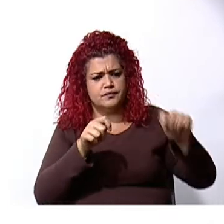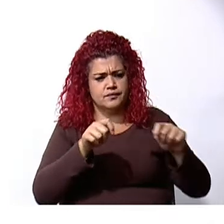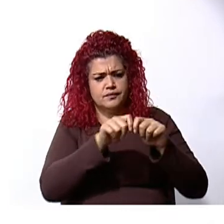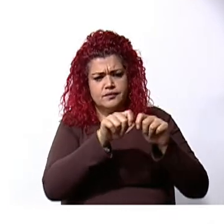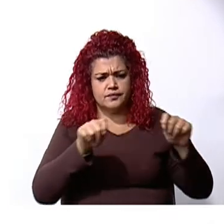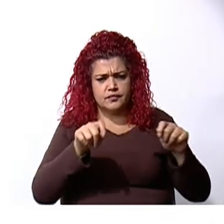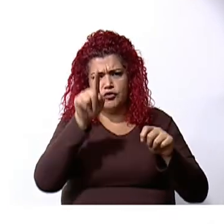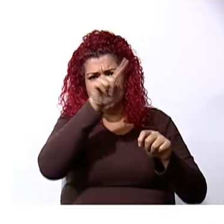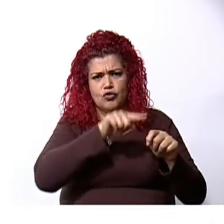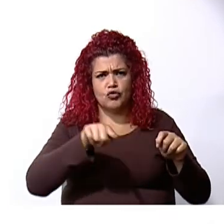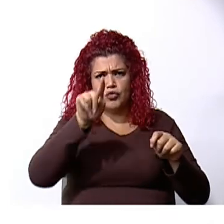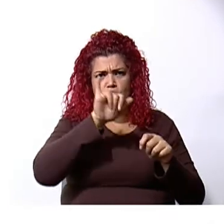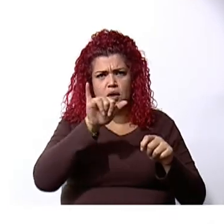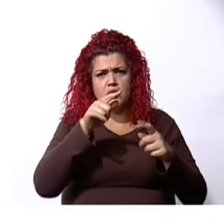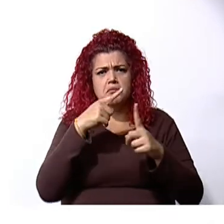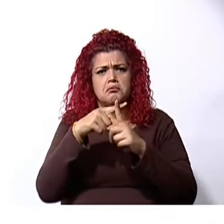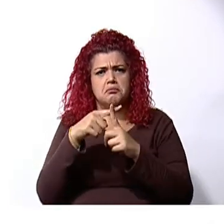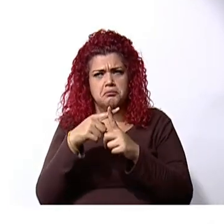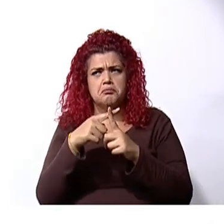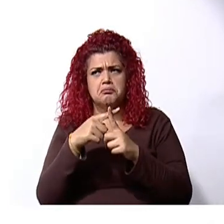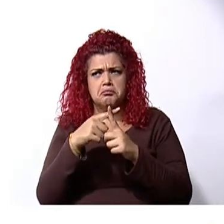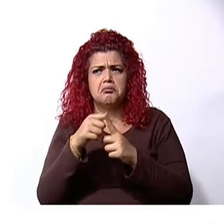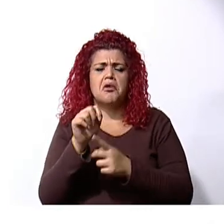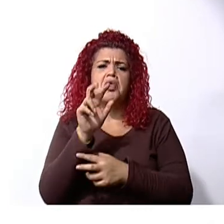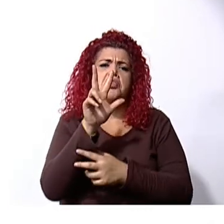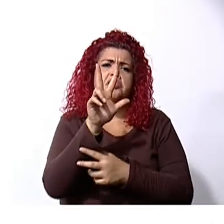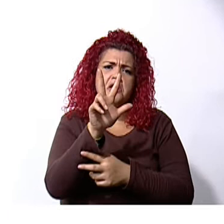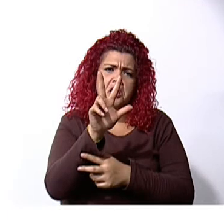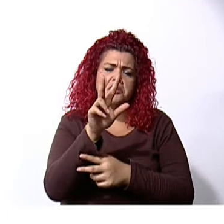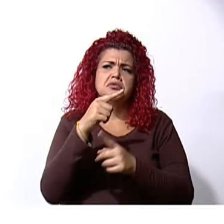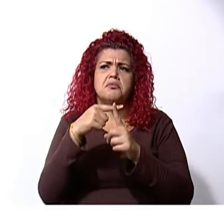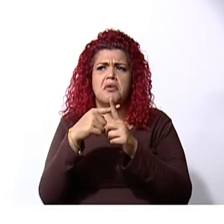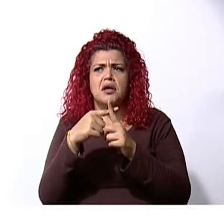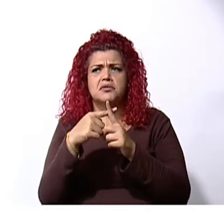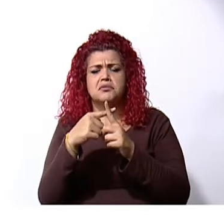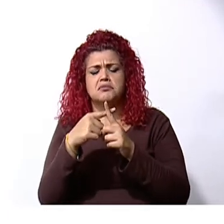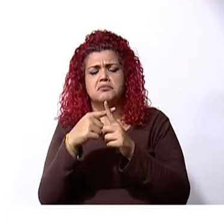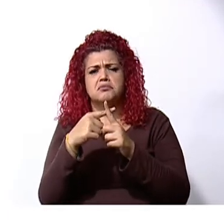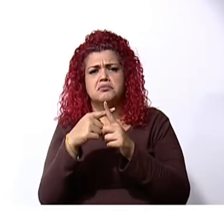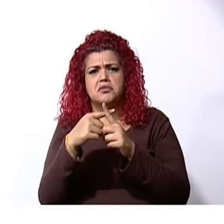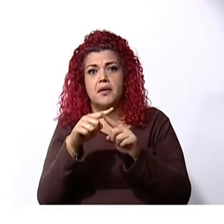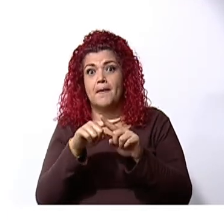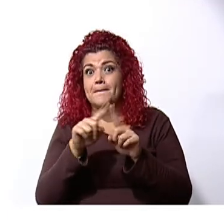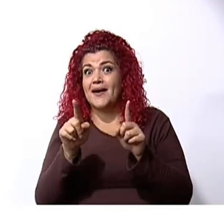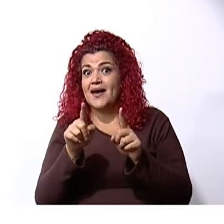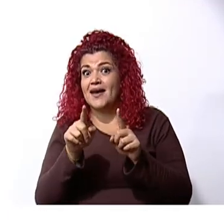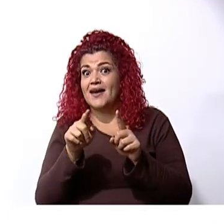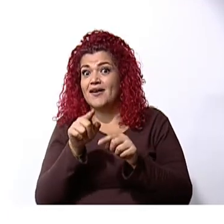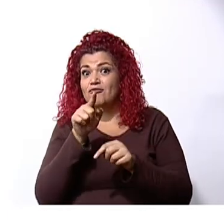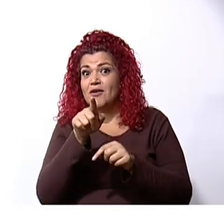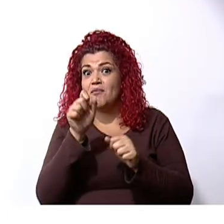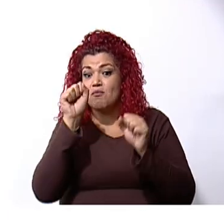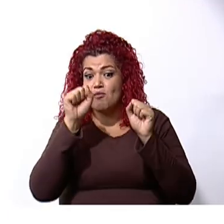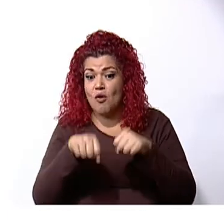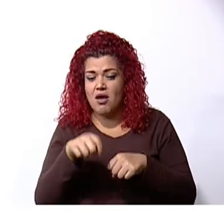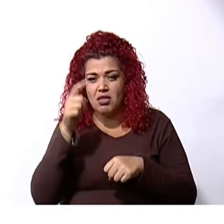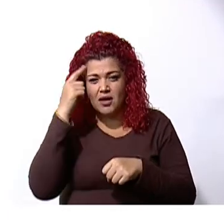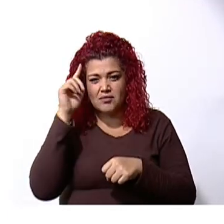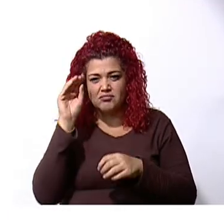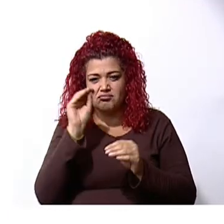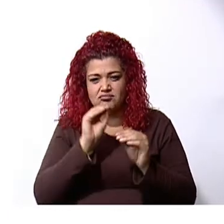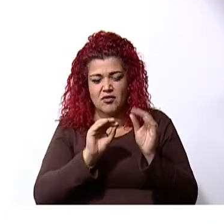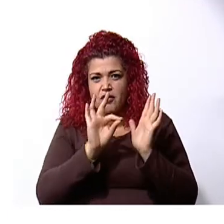Y como son 3 lados, pues uno suma los 3 lados y listo. Pero recuerden que podemos sacar una